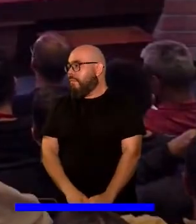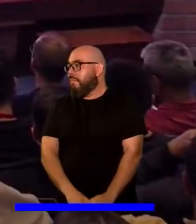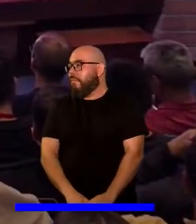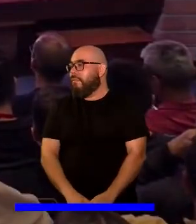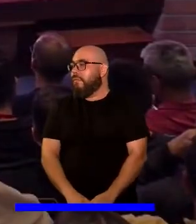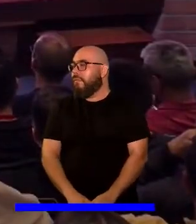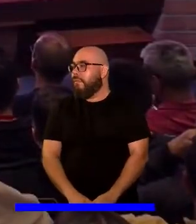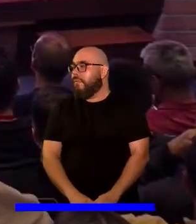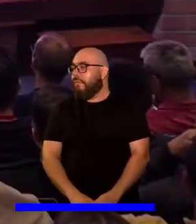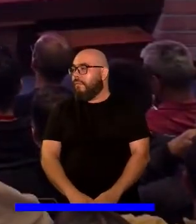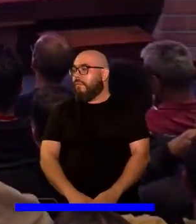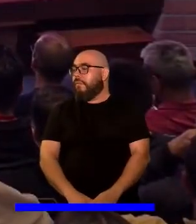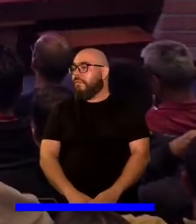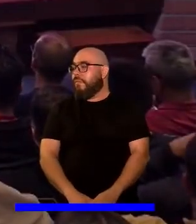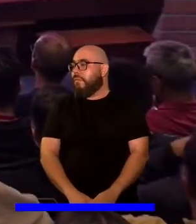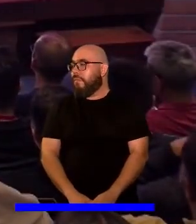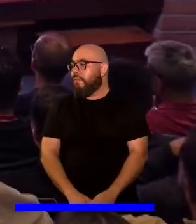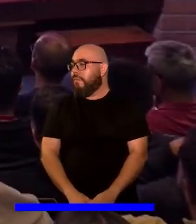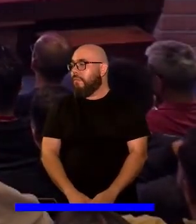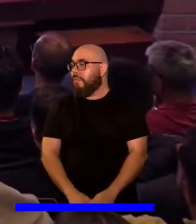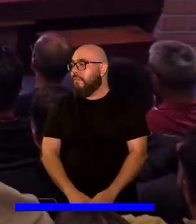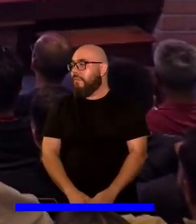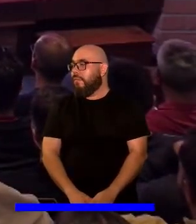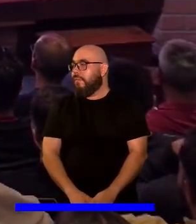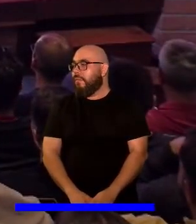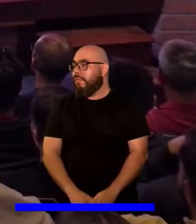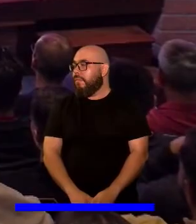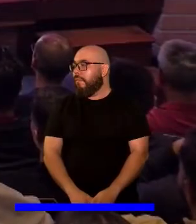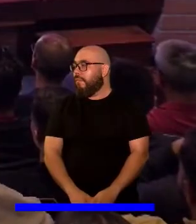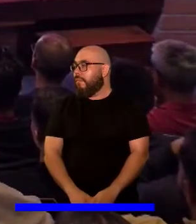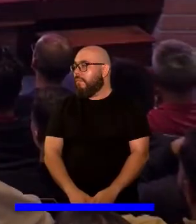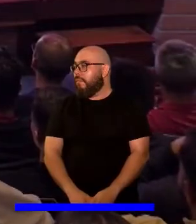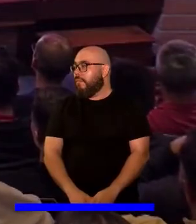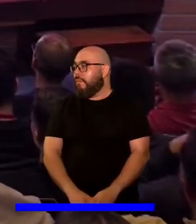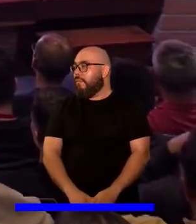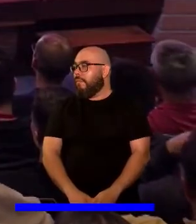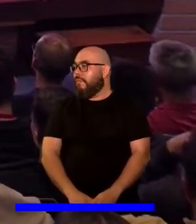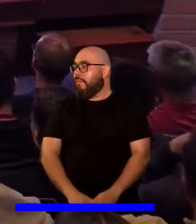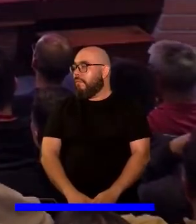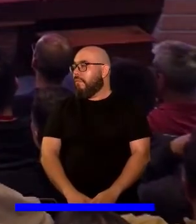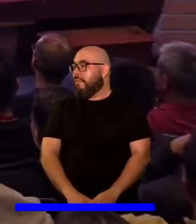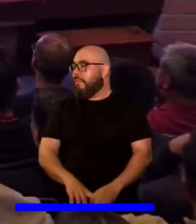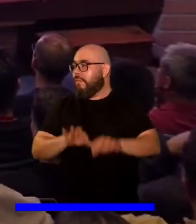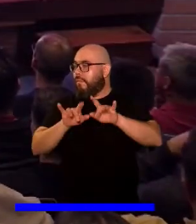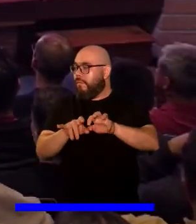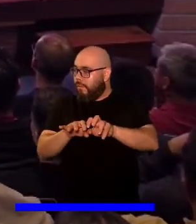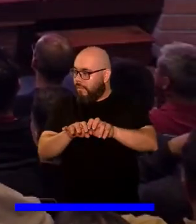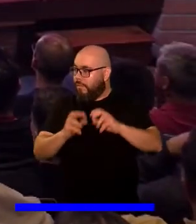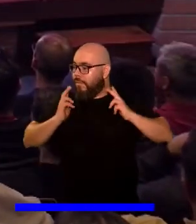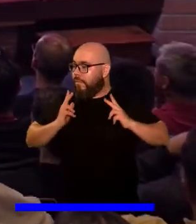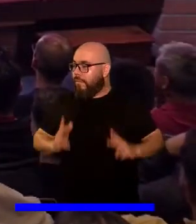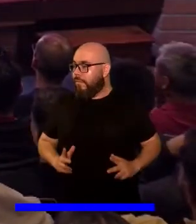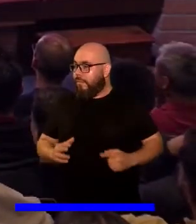¿Qué es lo que va a suceder acá? Que yo voy a tener un entorno en el cual yo le voy a poder hacer una pregunta y si recuerdan, había alguien que estaba